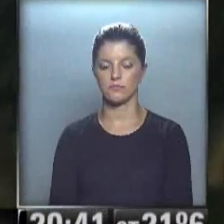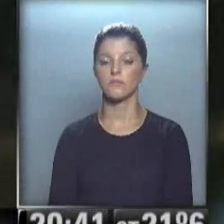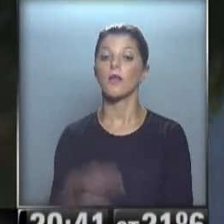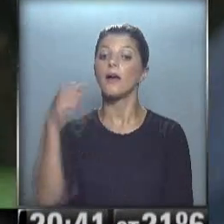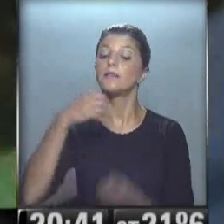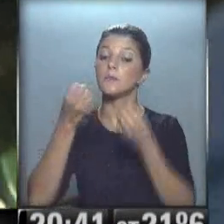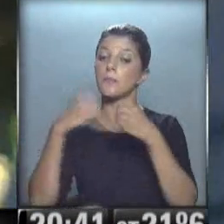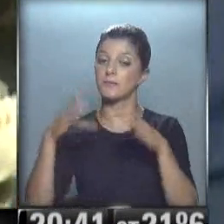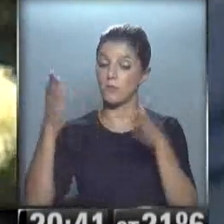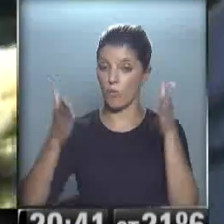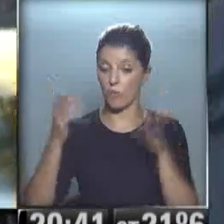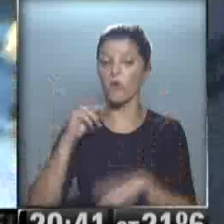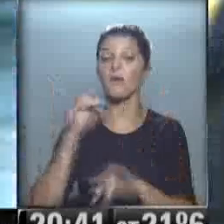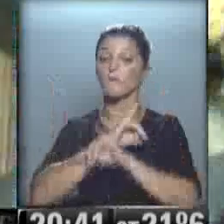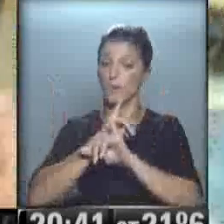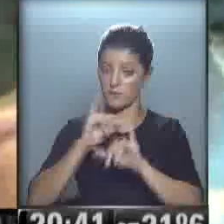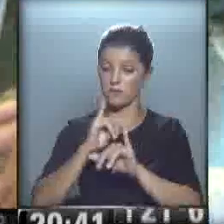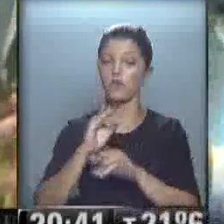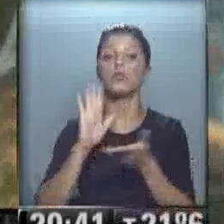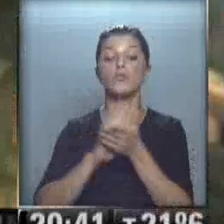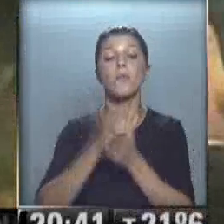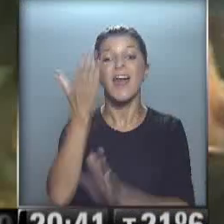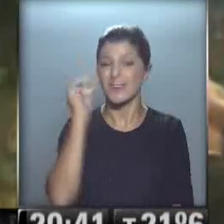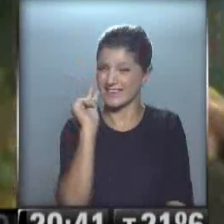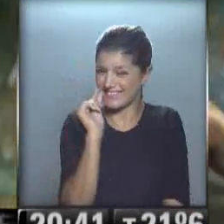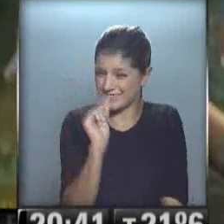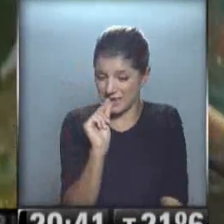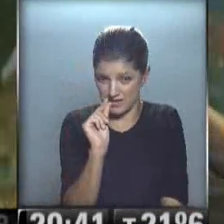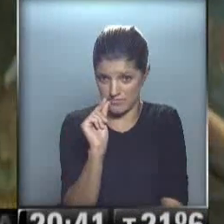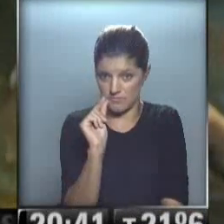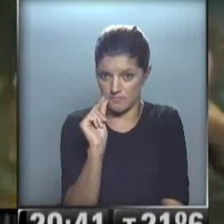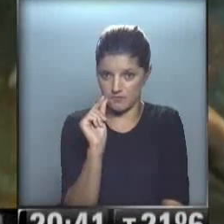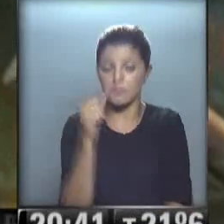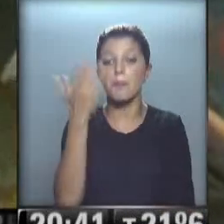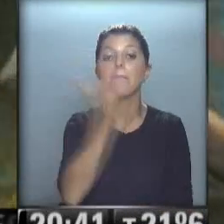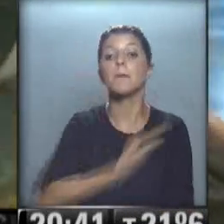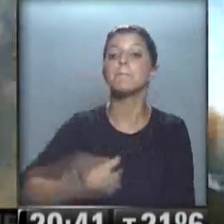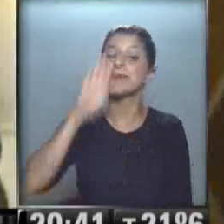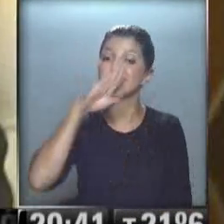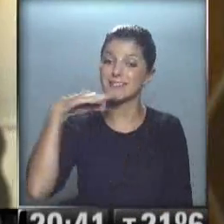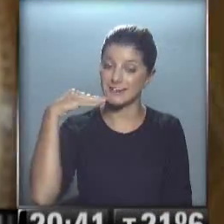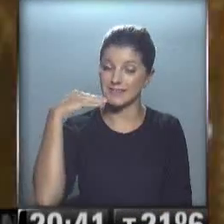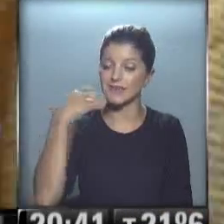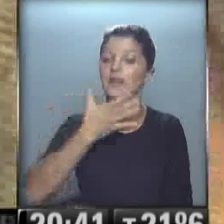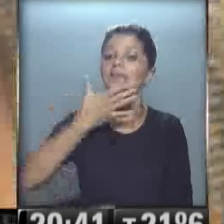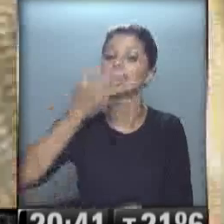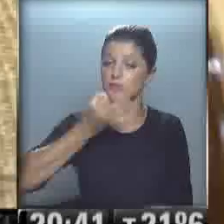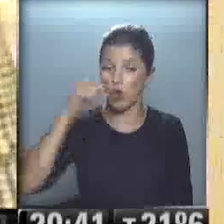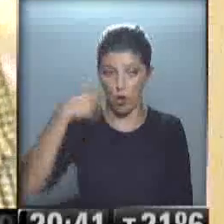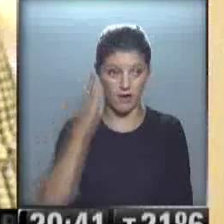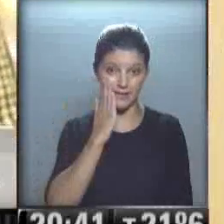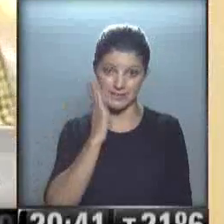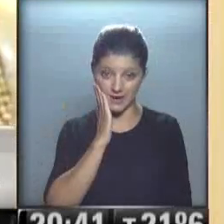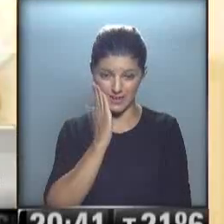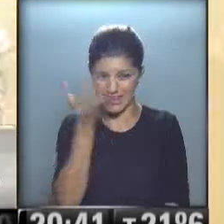Comenzamos este bloque informativo con algo que sucedió recién, hace instantes nada más. La presidenta recibió en la tarde, hace